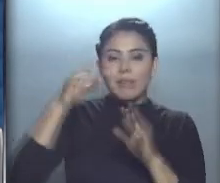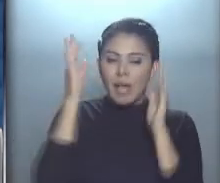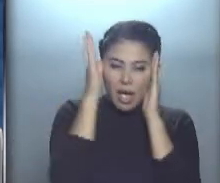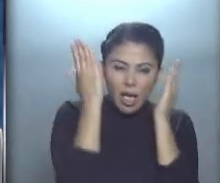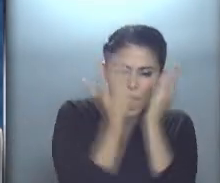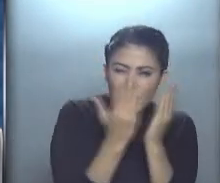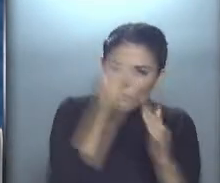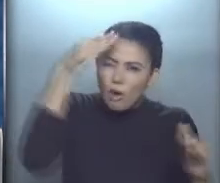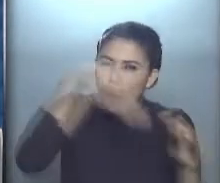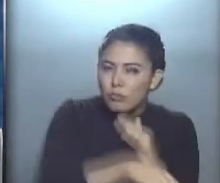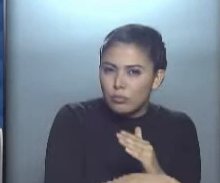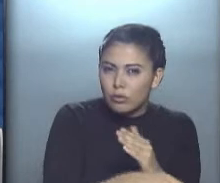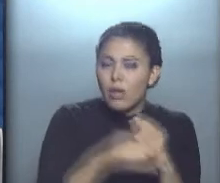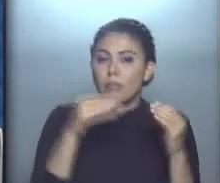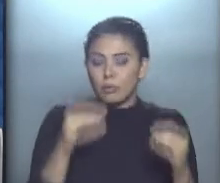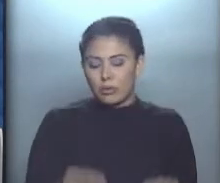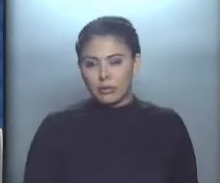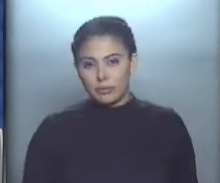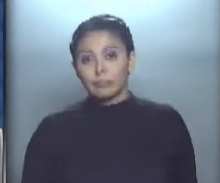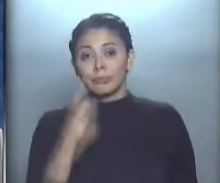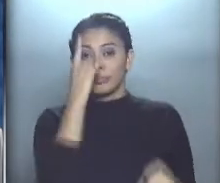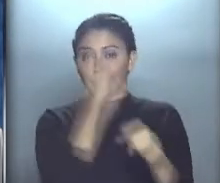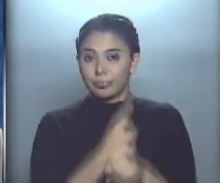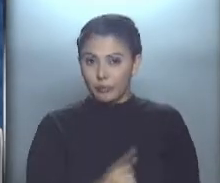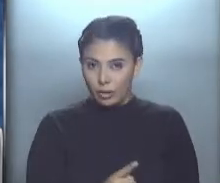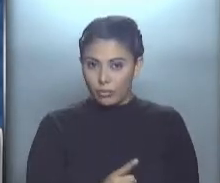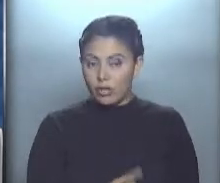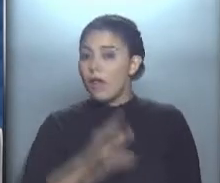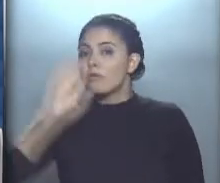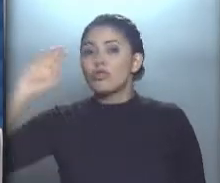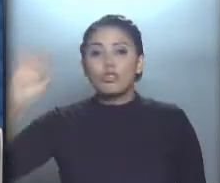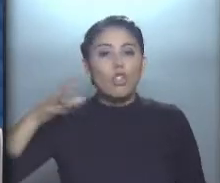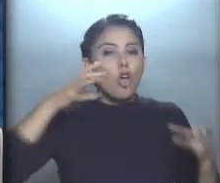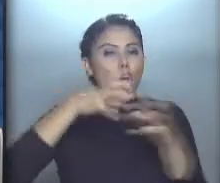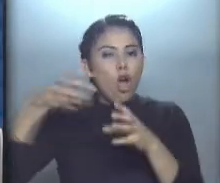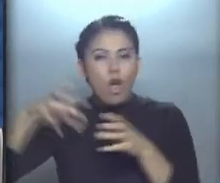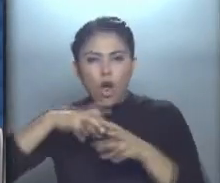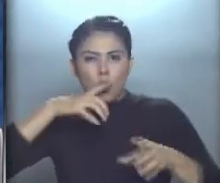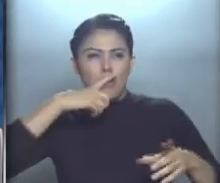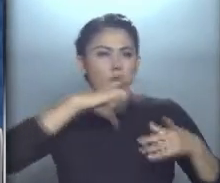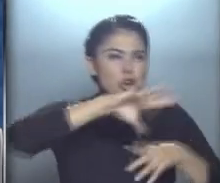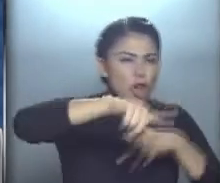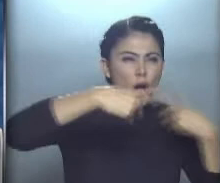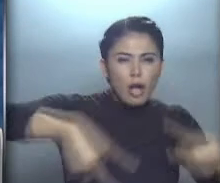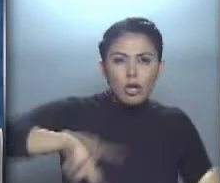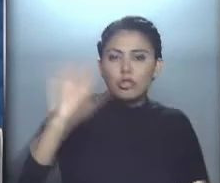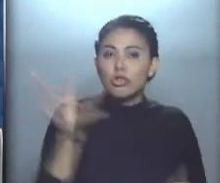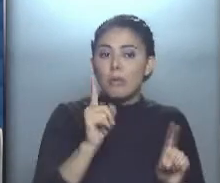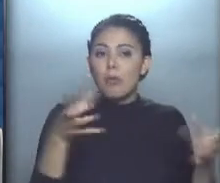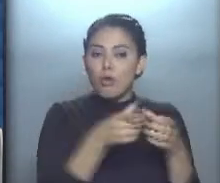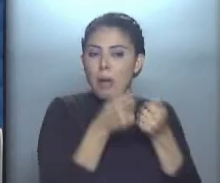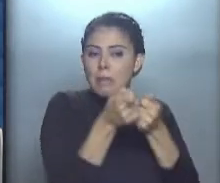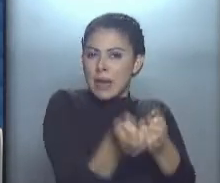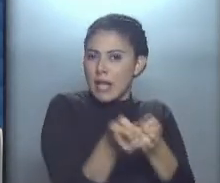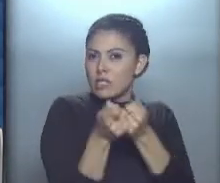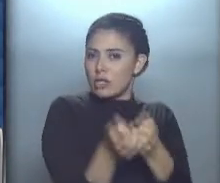y muy profusa partiendo de la siguiente hipótesis. Primero, todos los grupos que se han manifestado fueron grupos de presión, con una